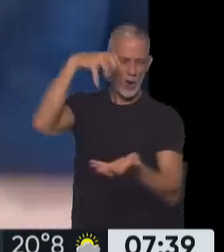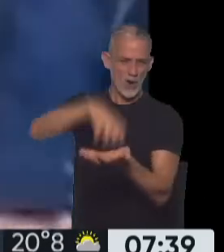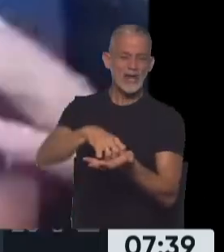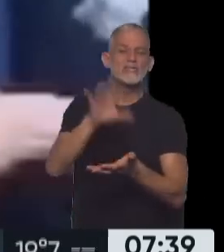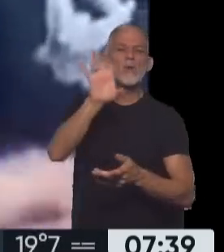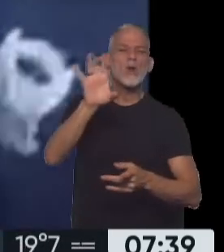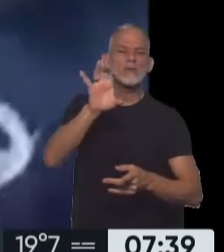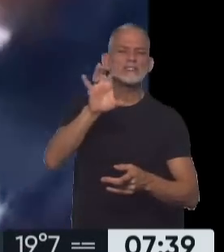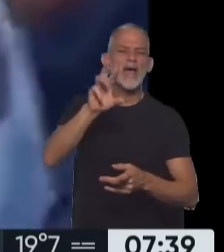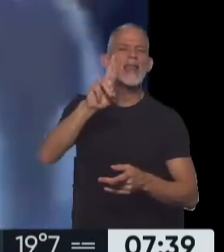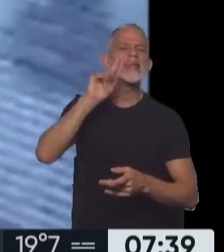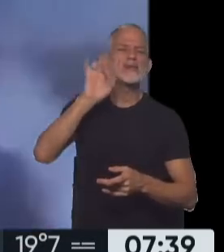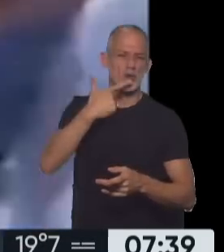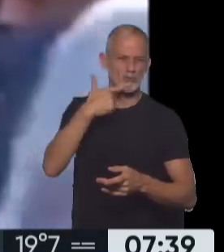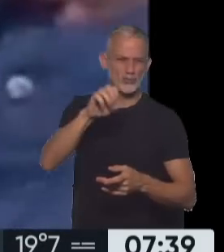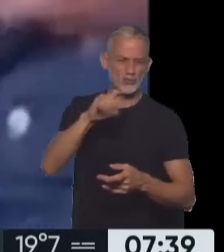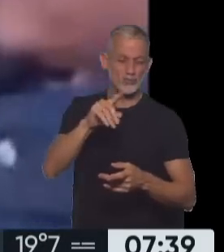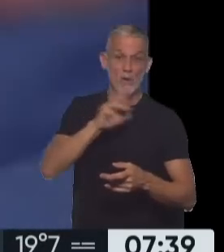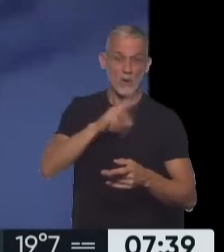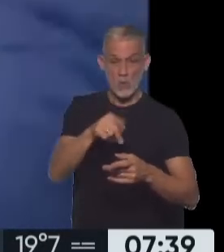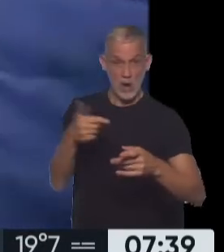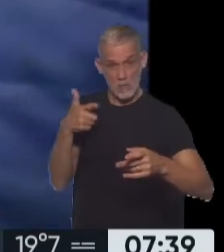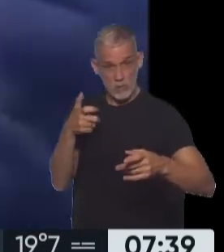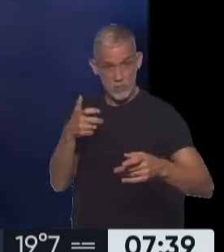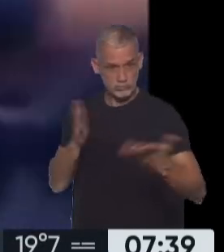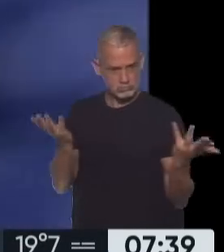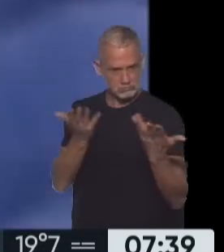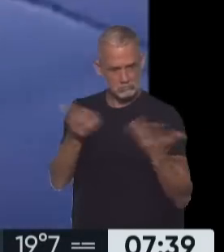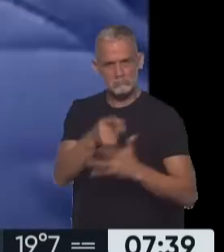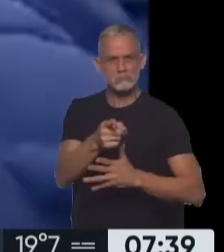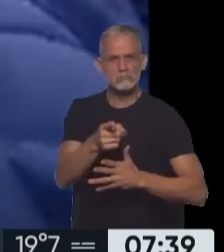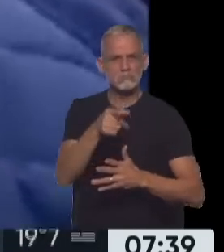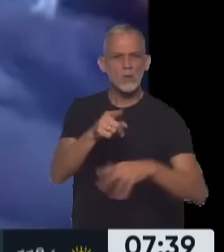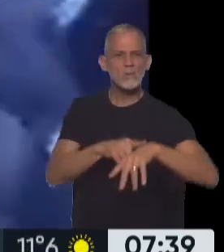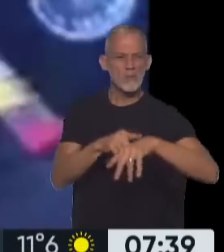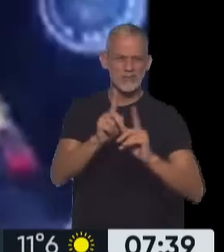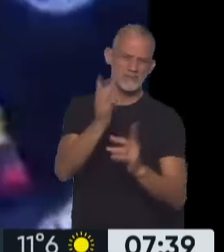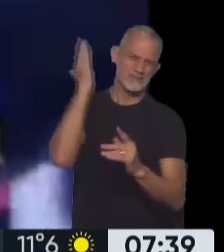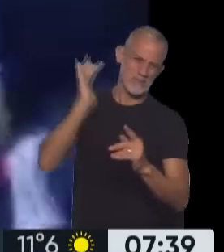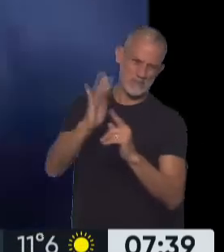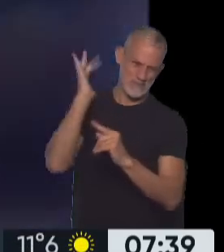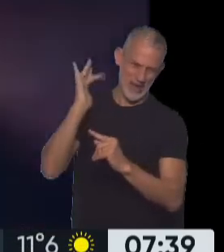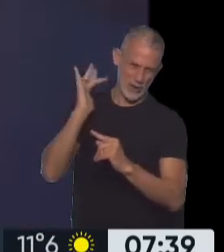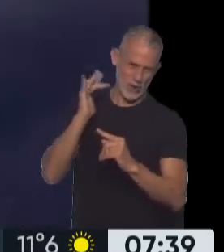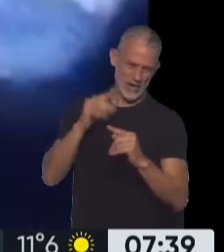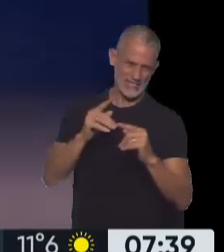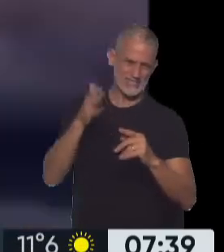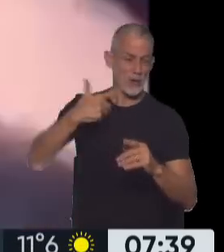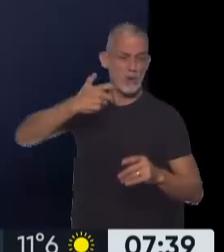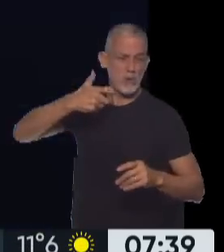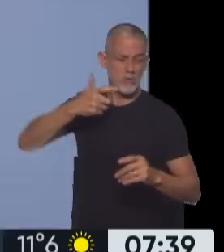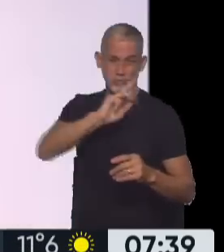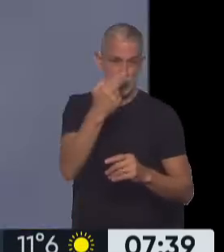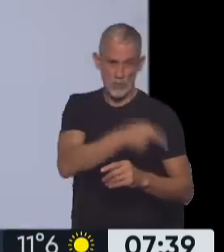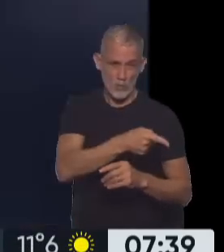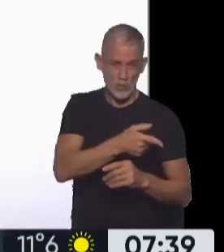de Los Ríos. Acá en imágenes lo que vemos es el momento en el cual asesinan el día miércoles a Fernando